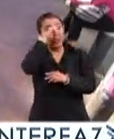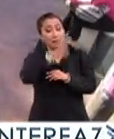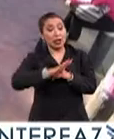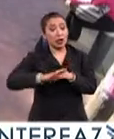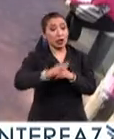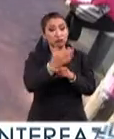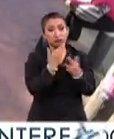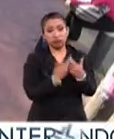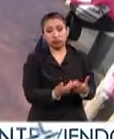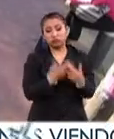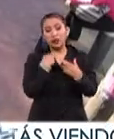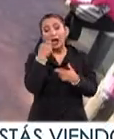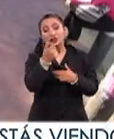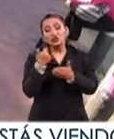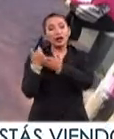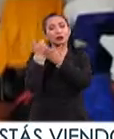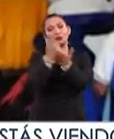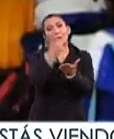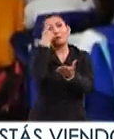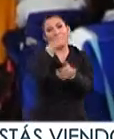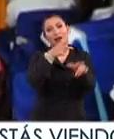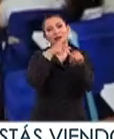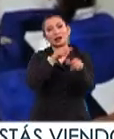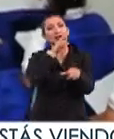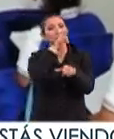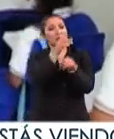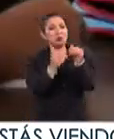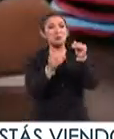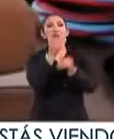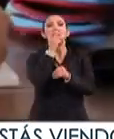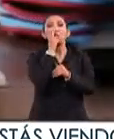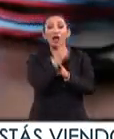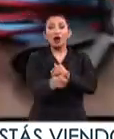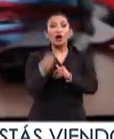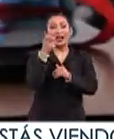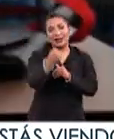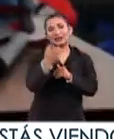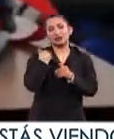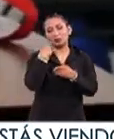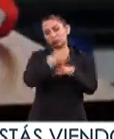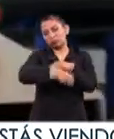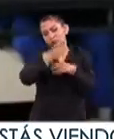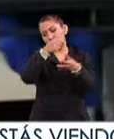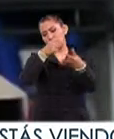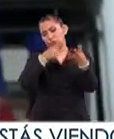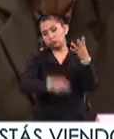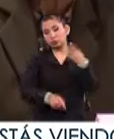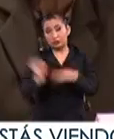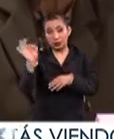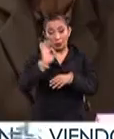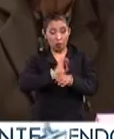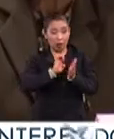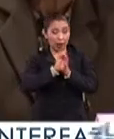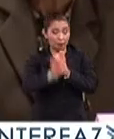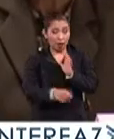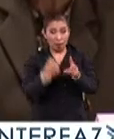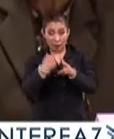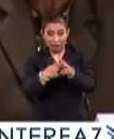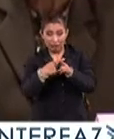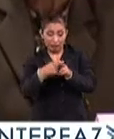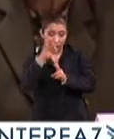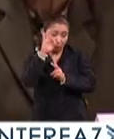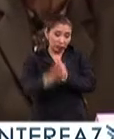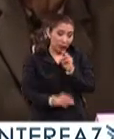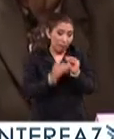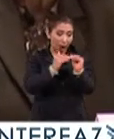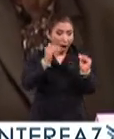país. Factores que contribuyen a mantener resultados favorables en dichos indicadores. Si nos vamos a matemáticas, el porcentaje es